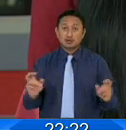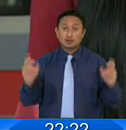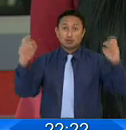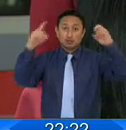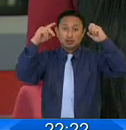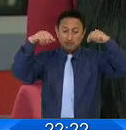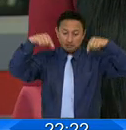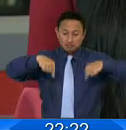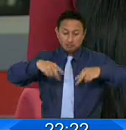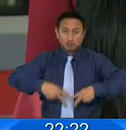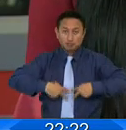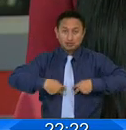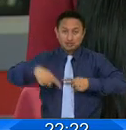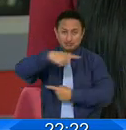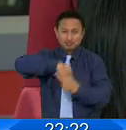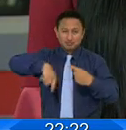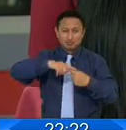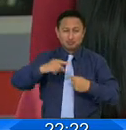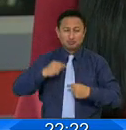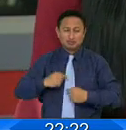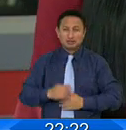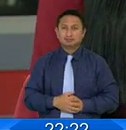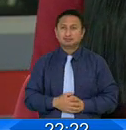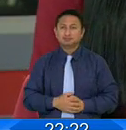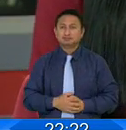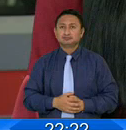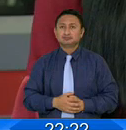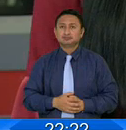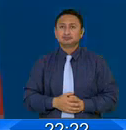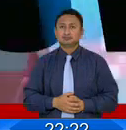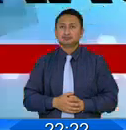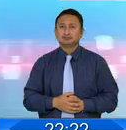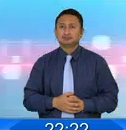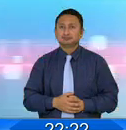desnivel. Los detalles al regresar de la pausa.